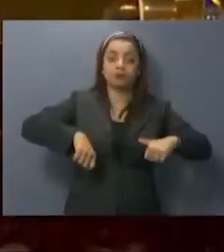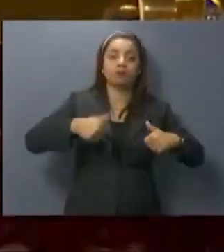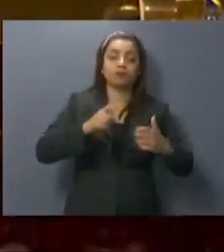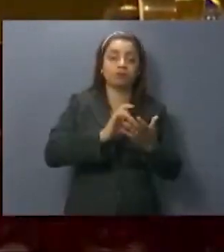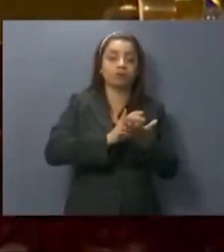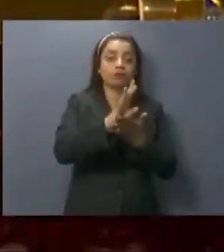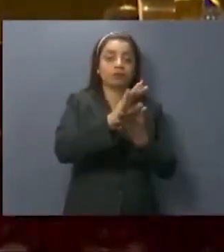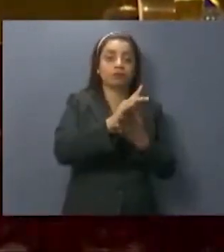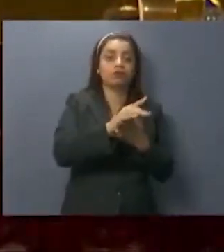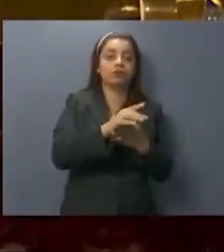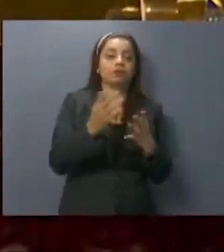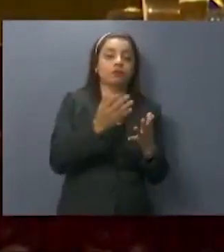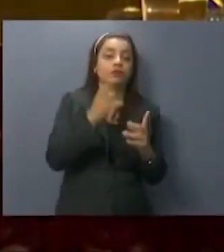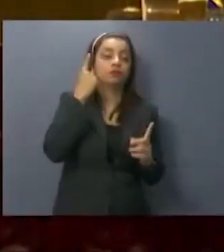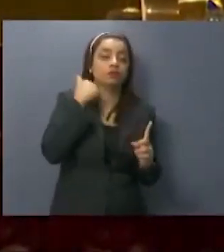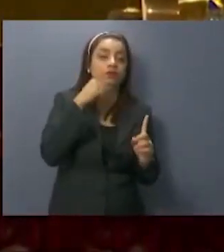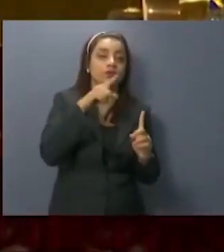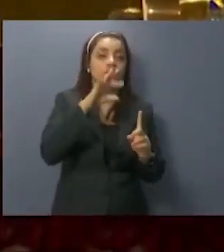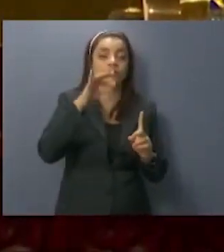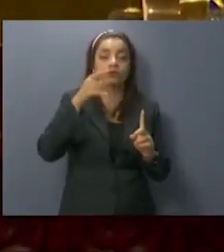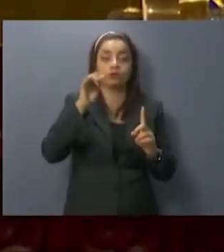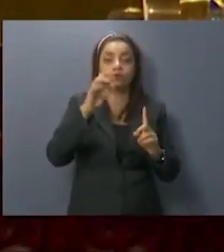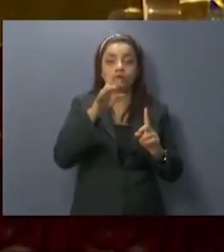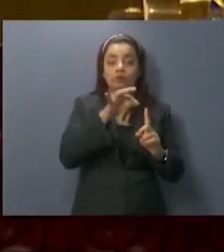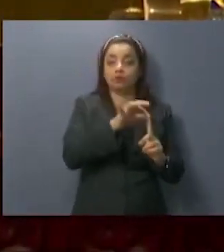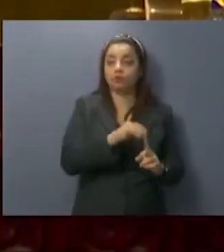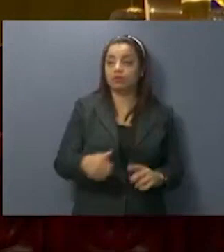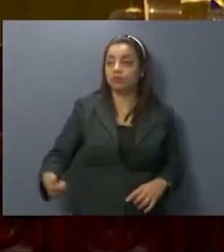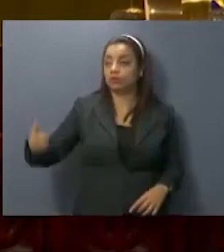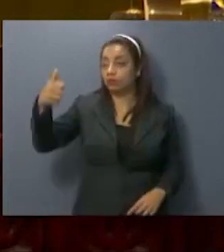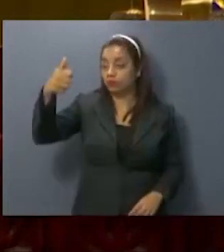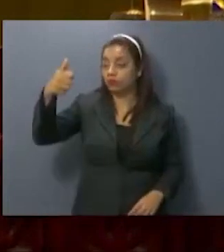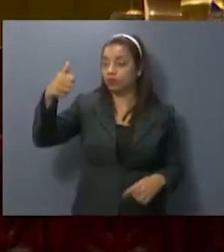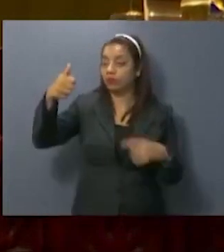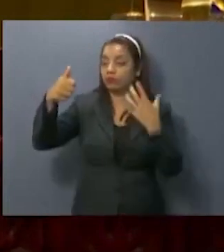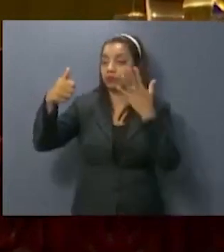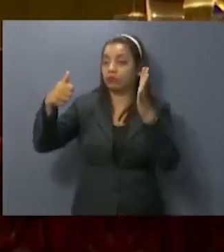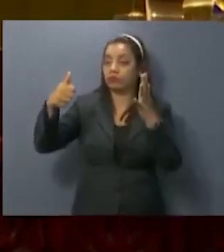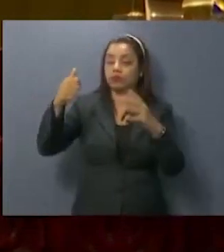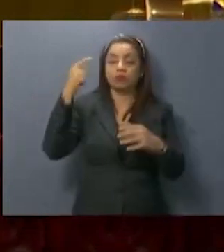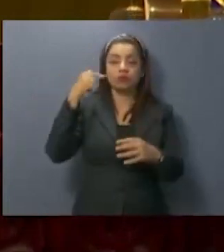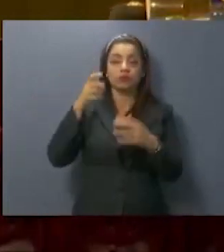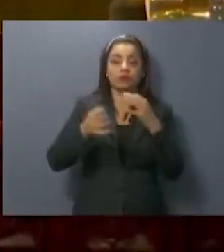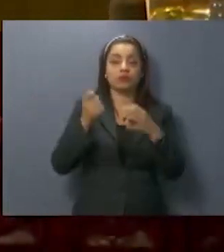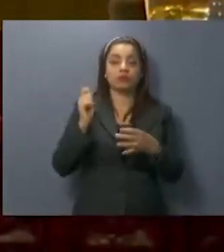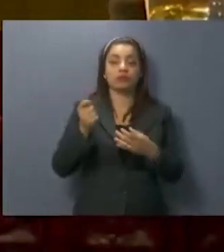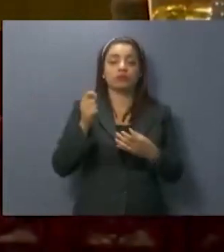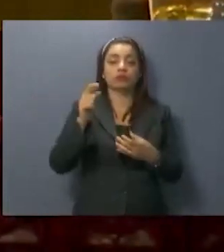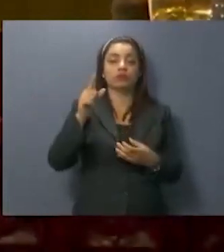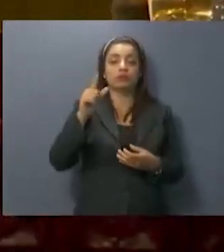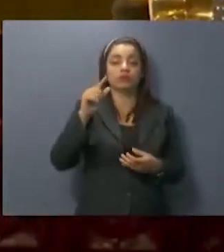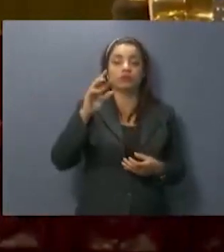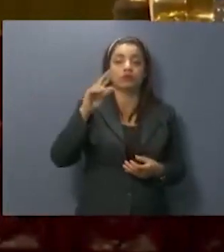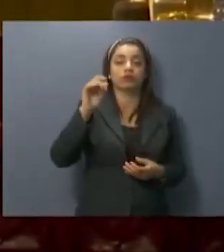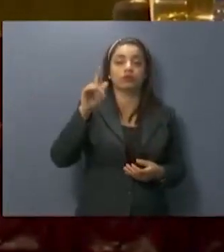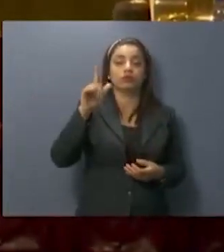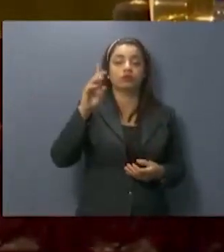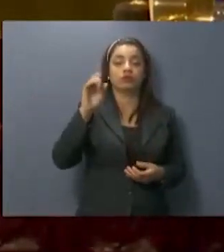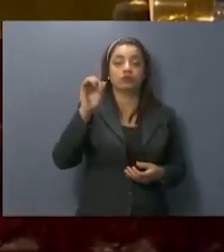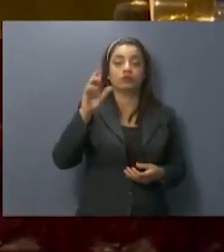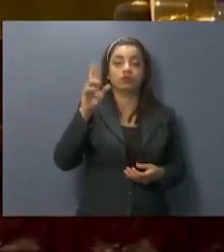queda destituido como fiscal general de la república el abogado del licenciado raúl